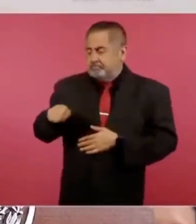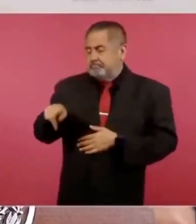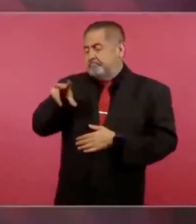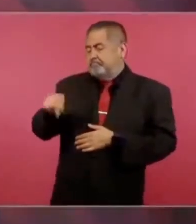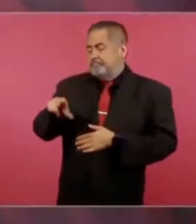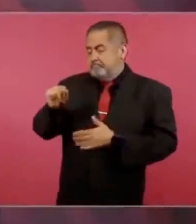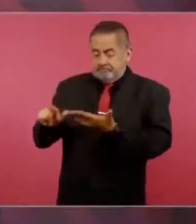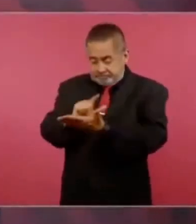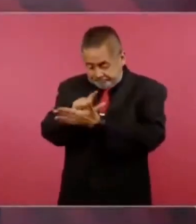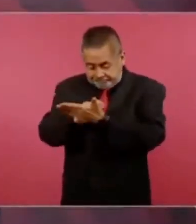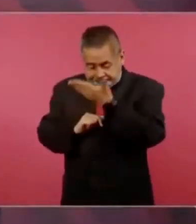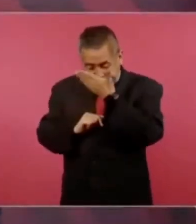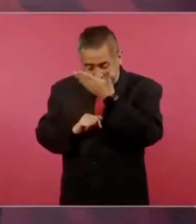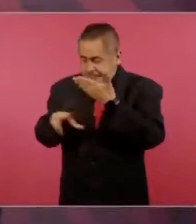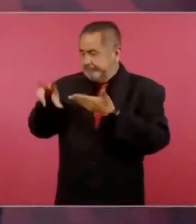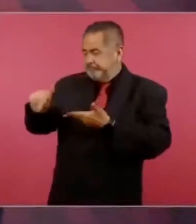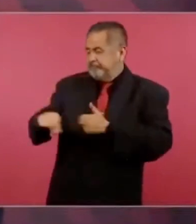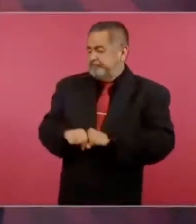leyes.